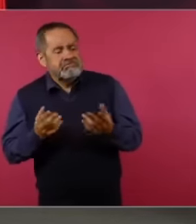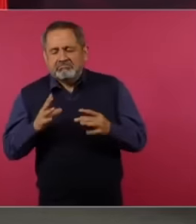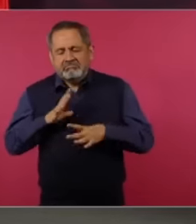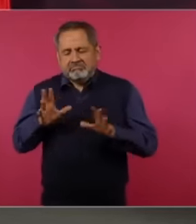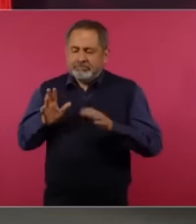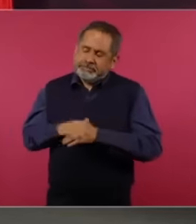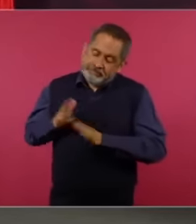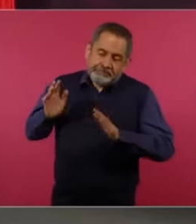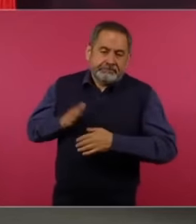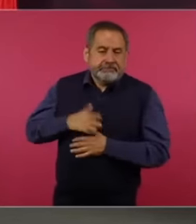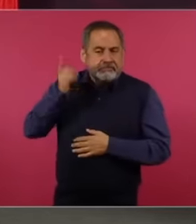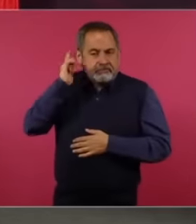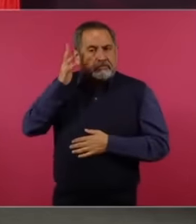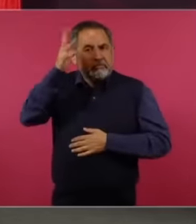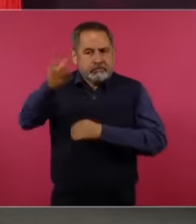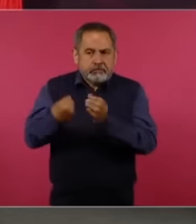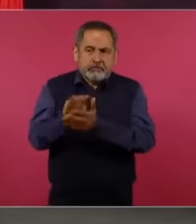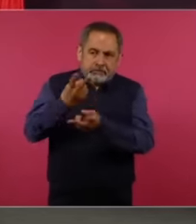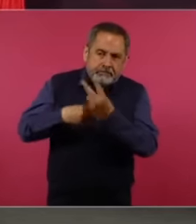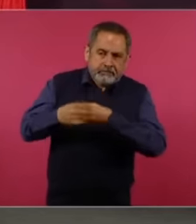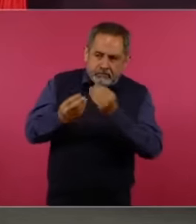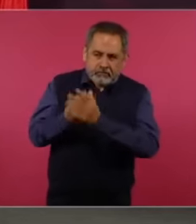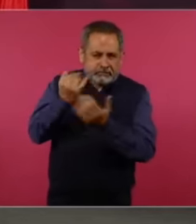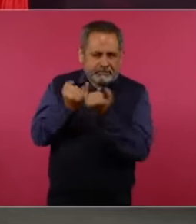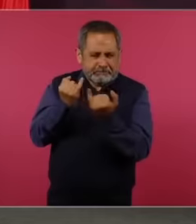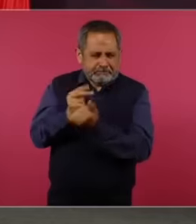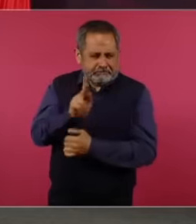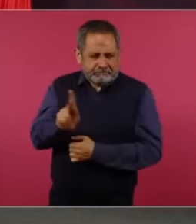ya no hay, yo espero que surjan ahora,